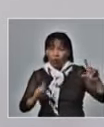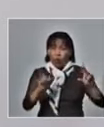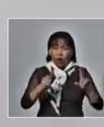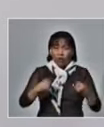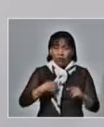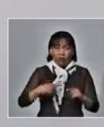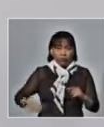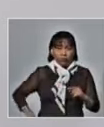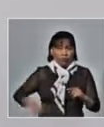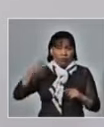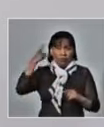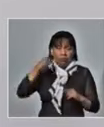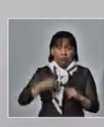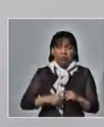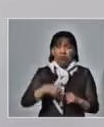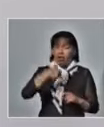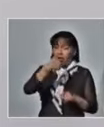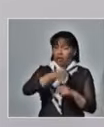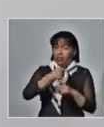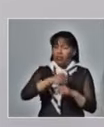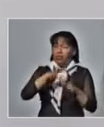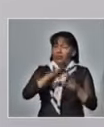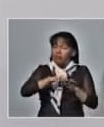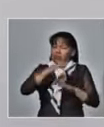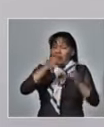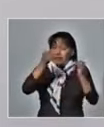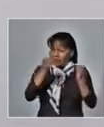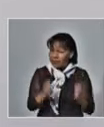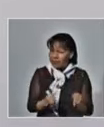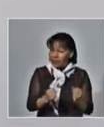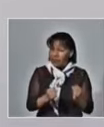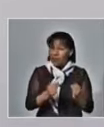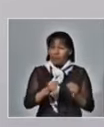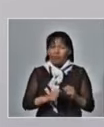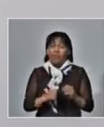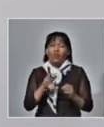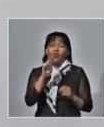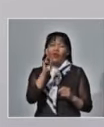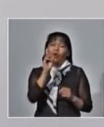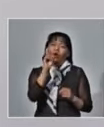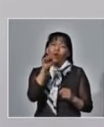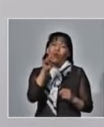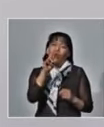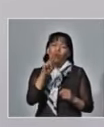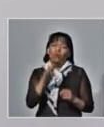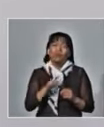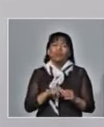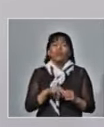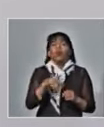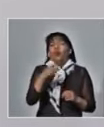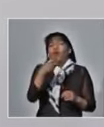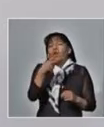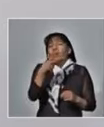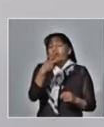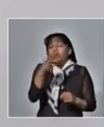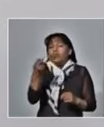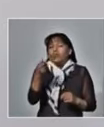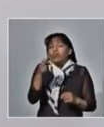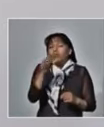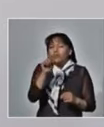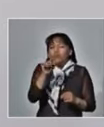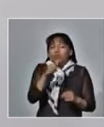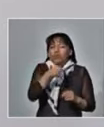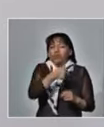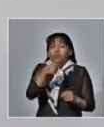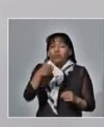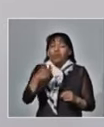ciudad de Puebla, fuimos el 6º más seguro. Según la Organización de Naciones Unidas, debemos tener 280 policías por cada 100.000